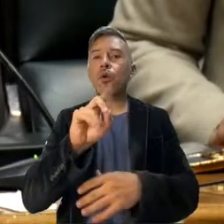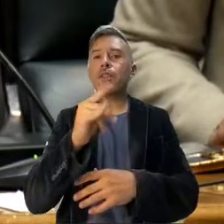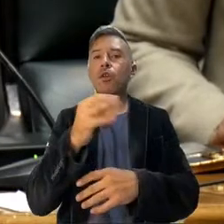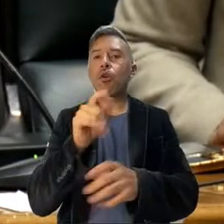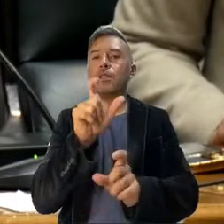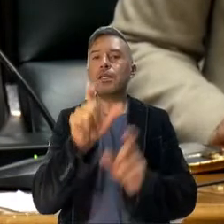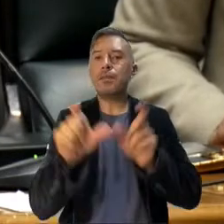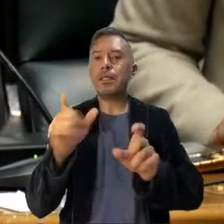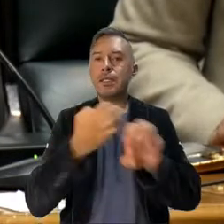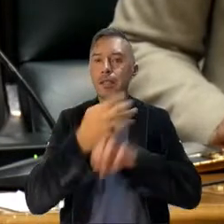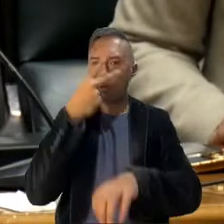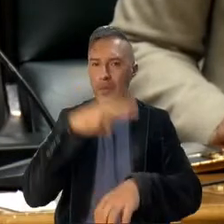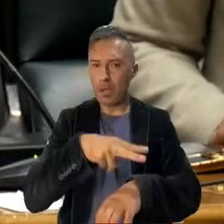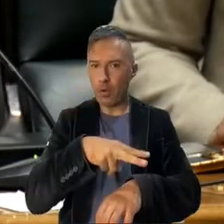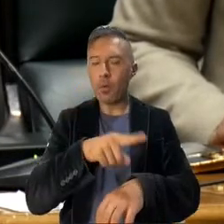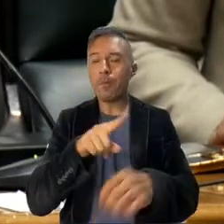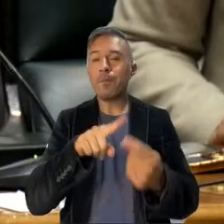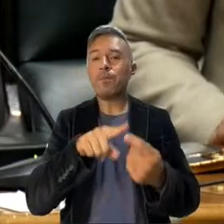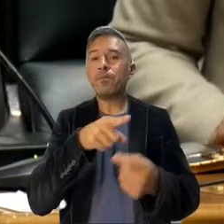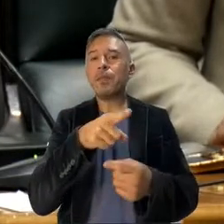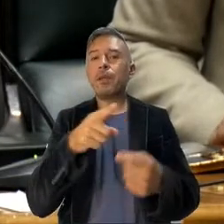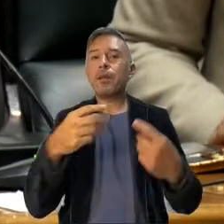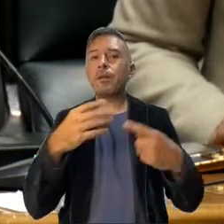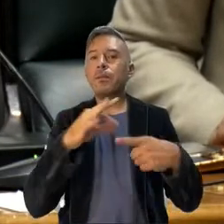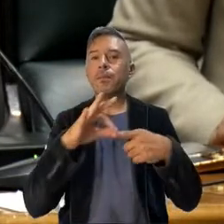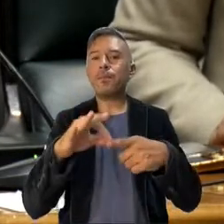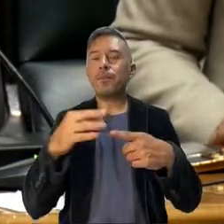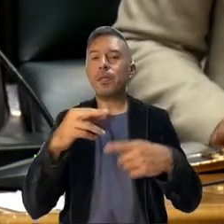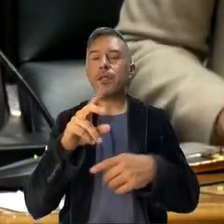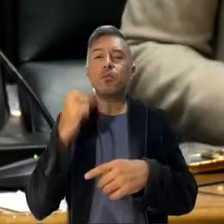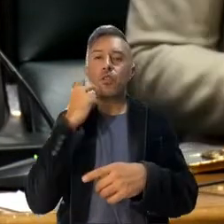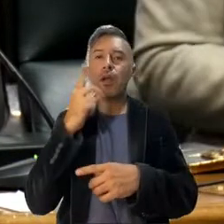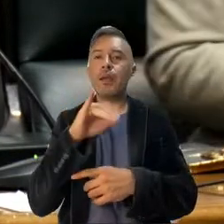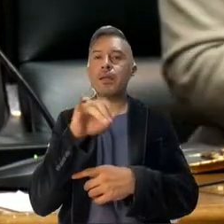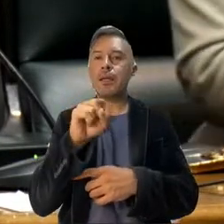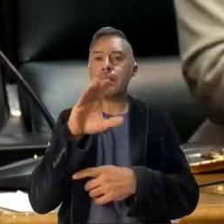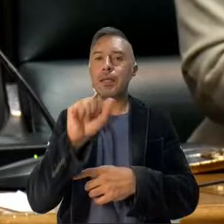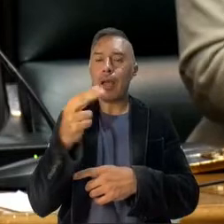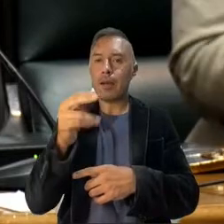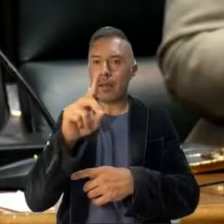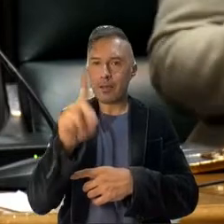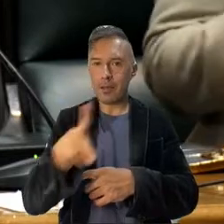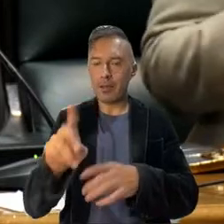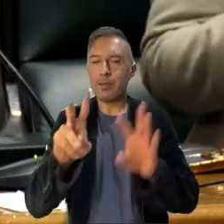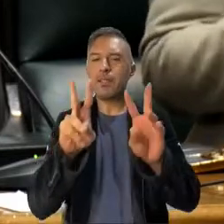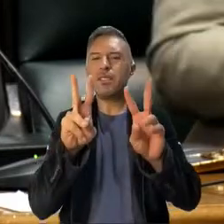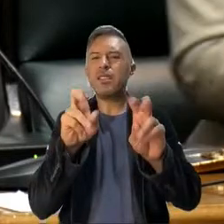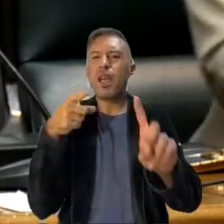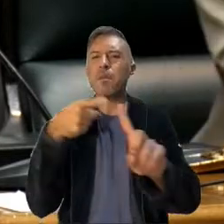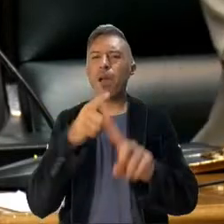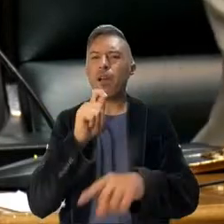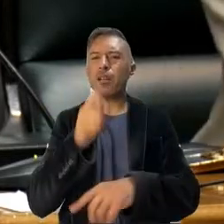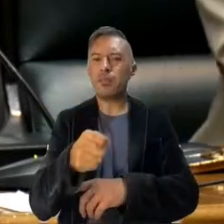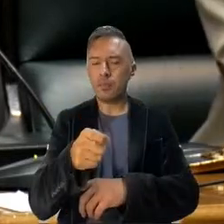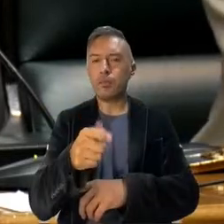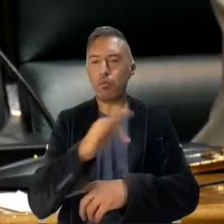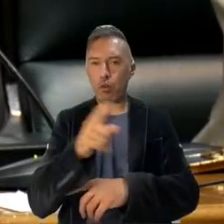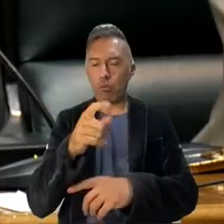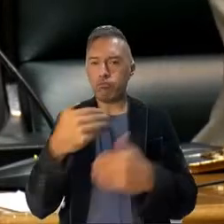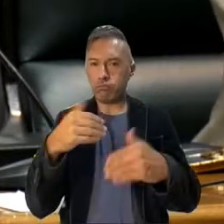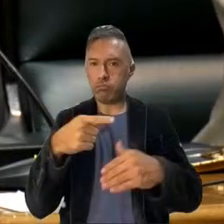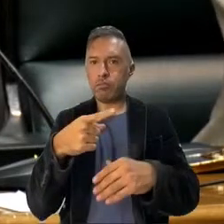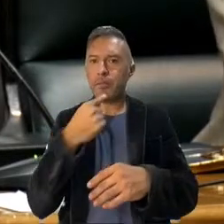México, presentante, diputada Jessica Janet Rojas Hernández, tema con el fin de preservar la dignidad de los